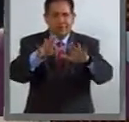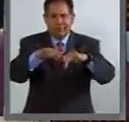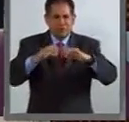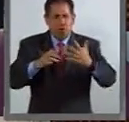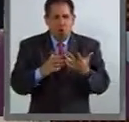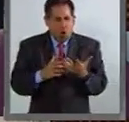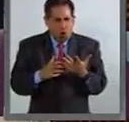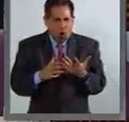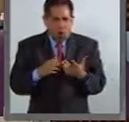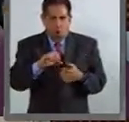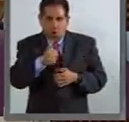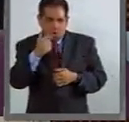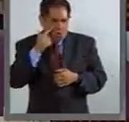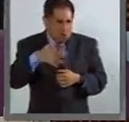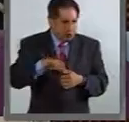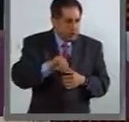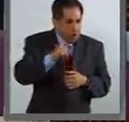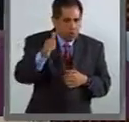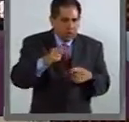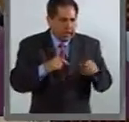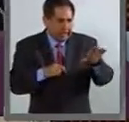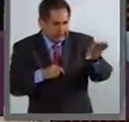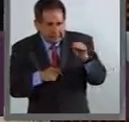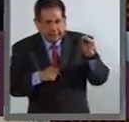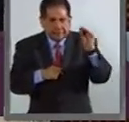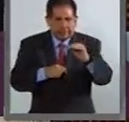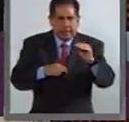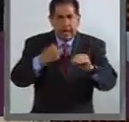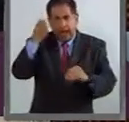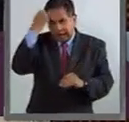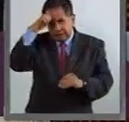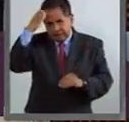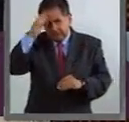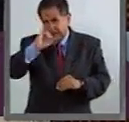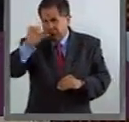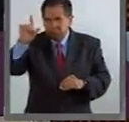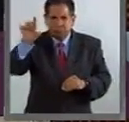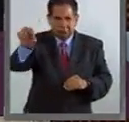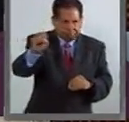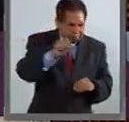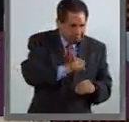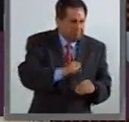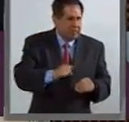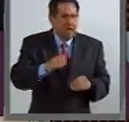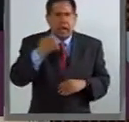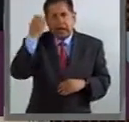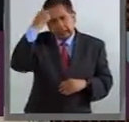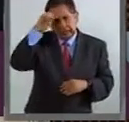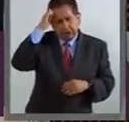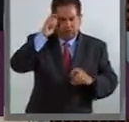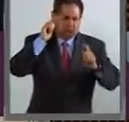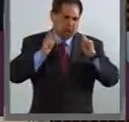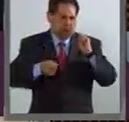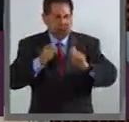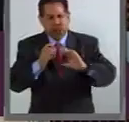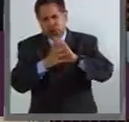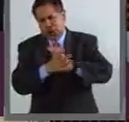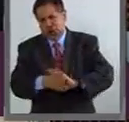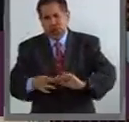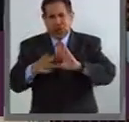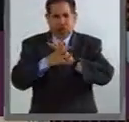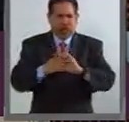pleno, pues se ha buscado también el atraer a expertos, el que puedan estos expertos